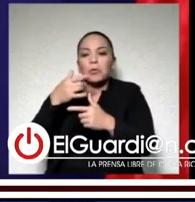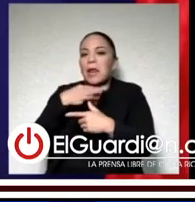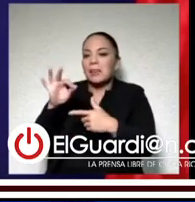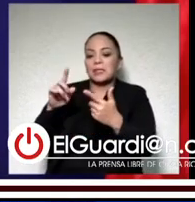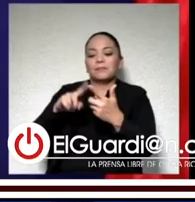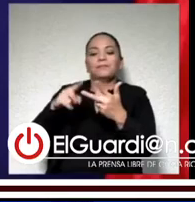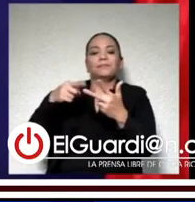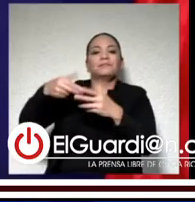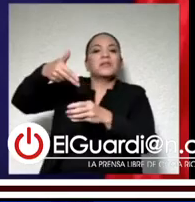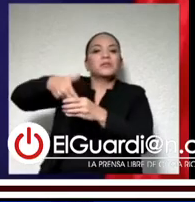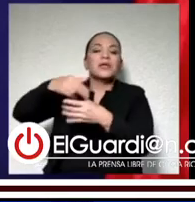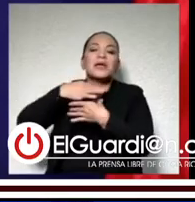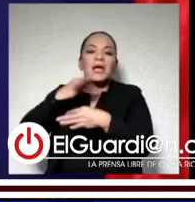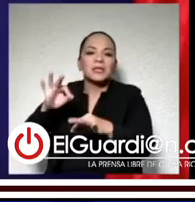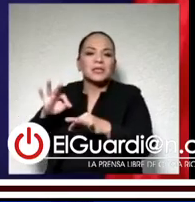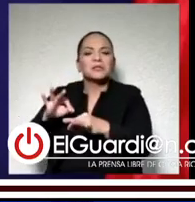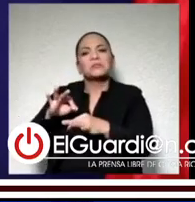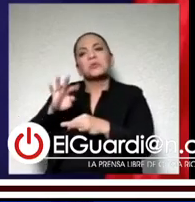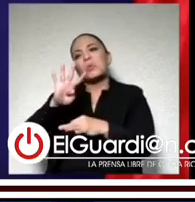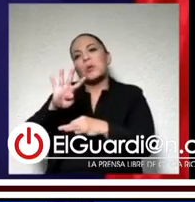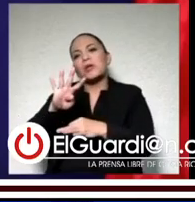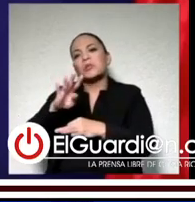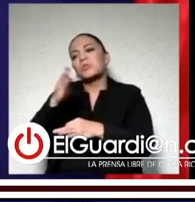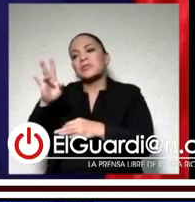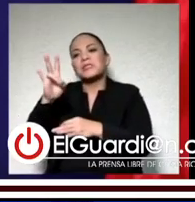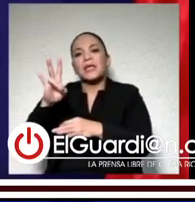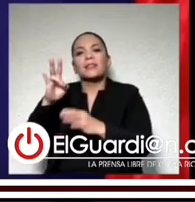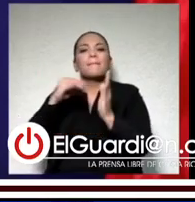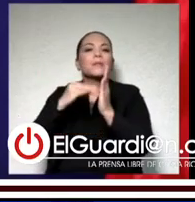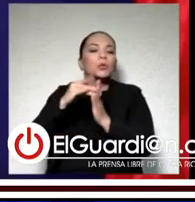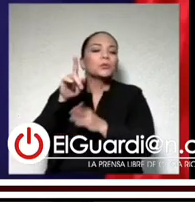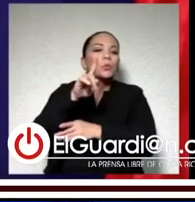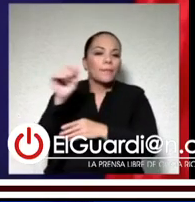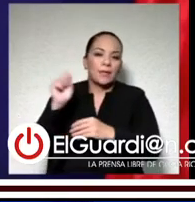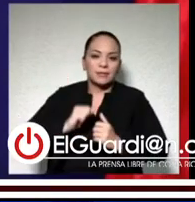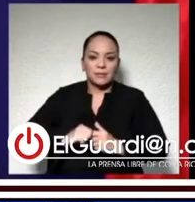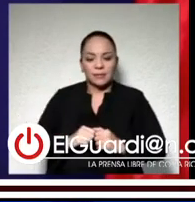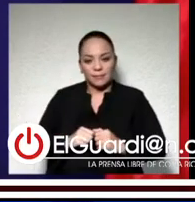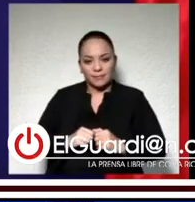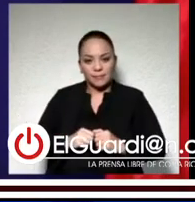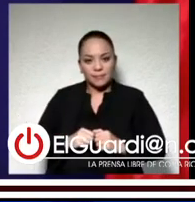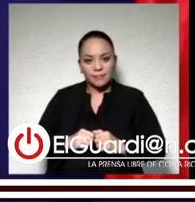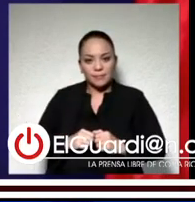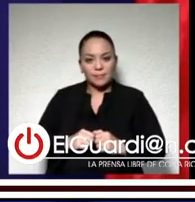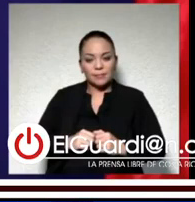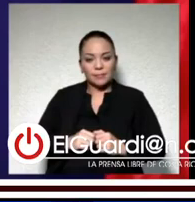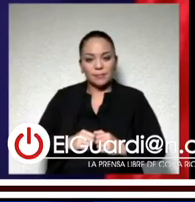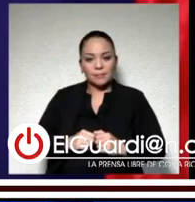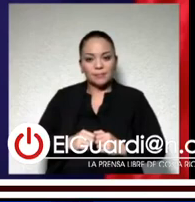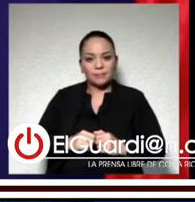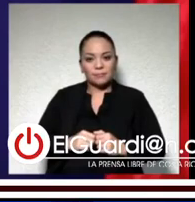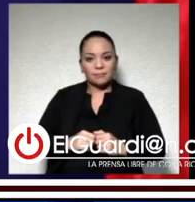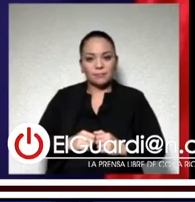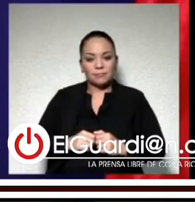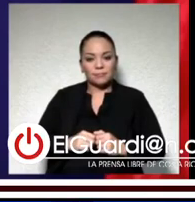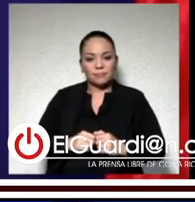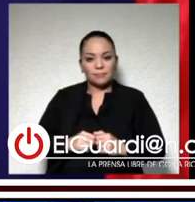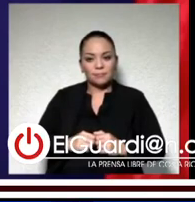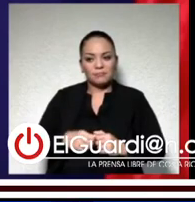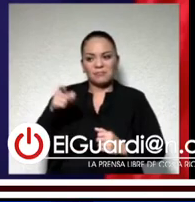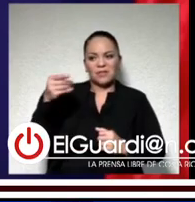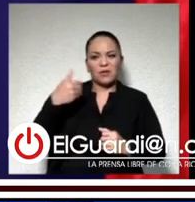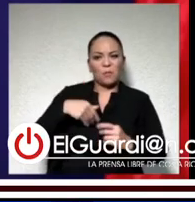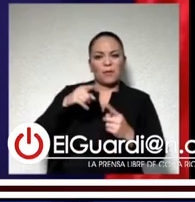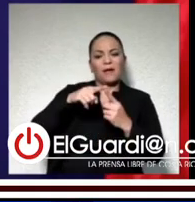gasolina, 4.7 millones al mes. Y ahí andan Francisco